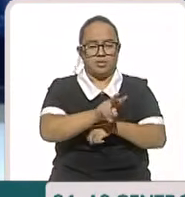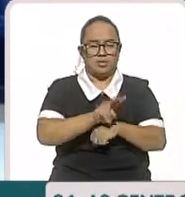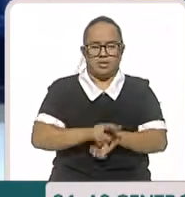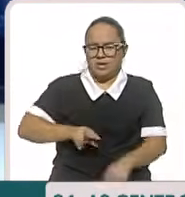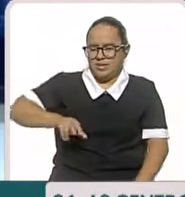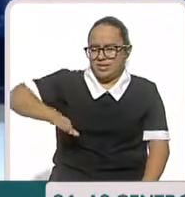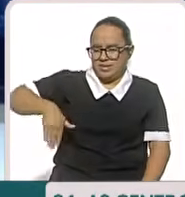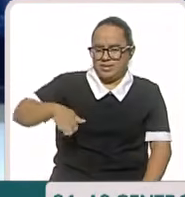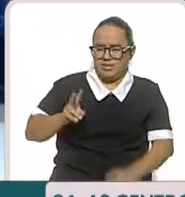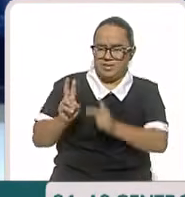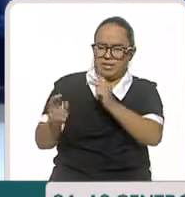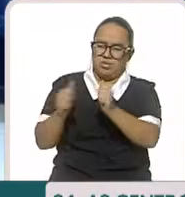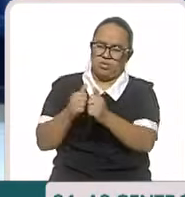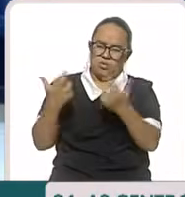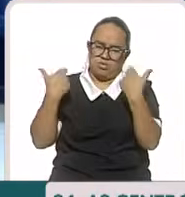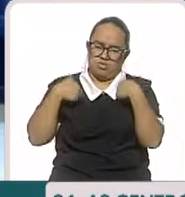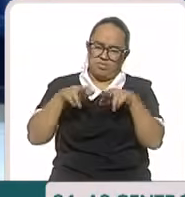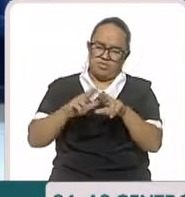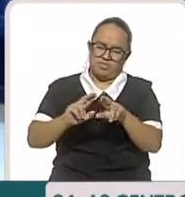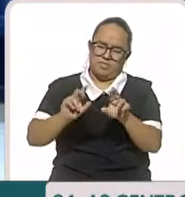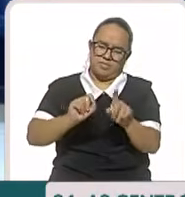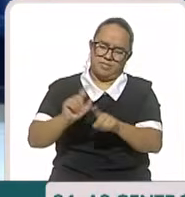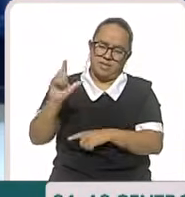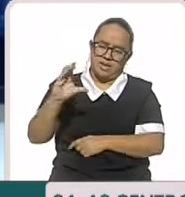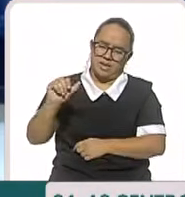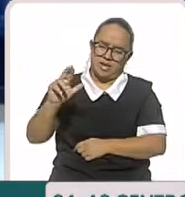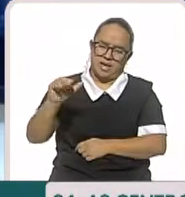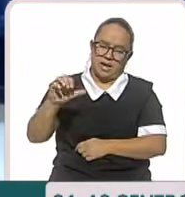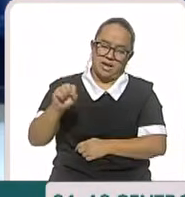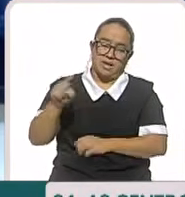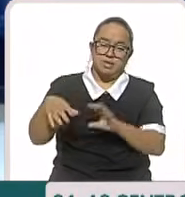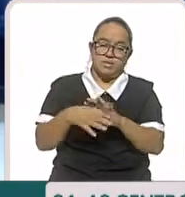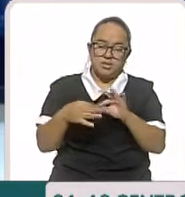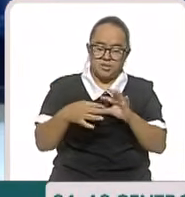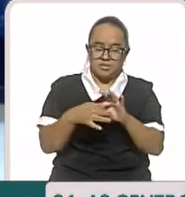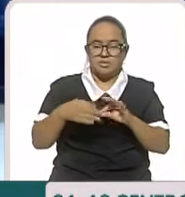hace unos instantes con una profesora en vivo en Caracas que nos decía